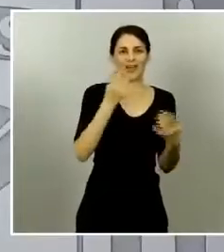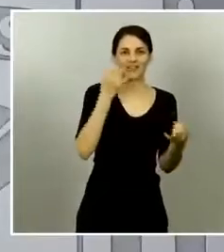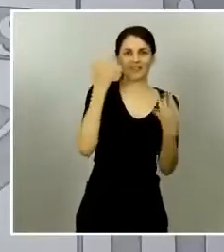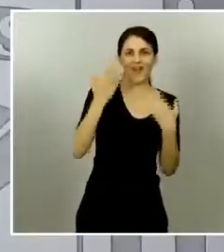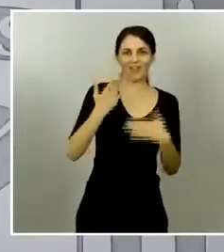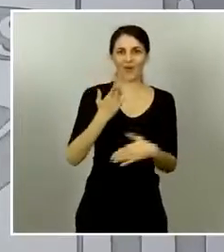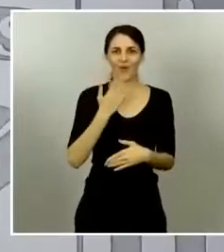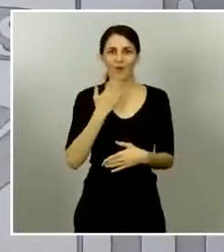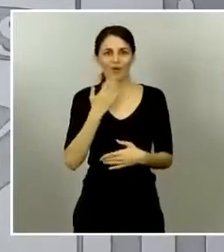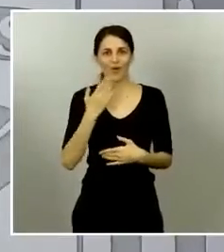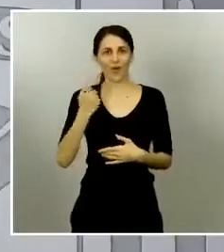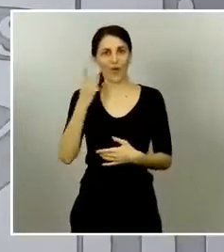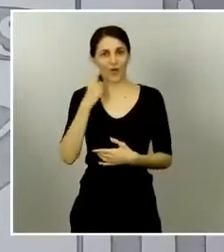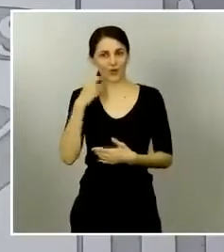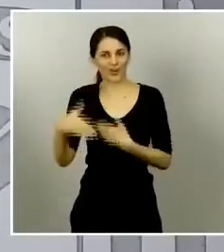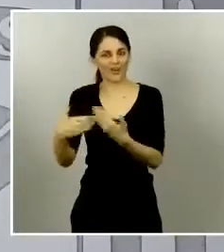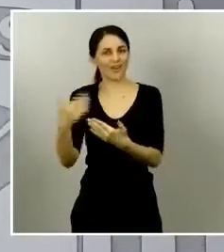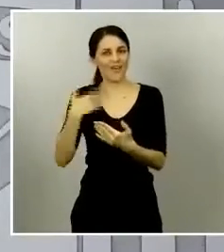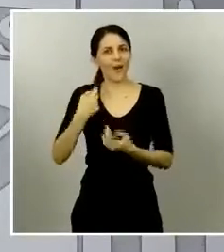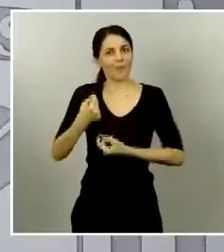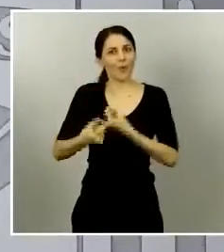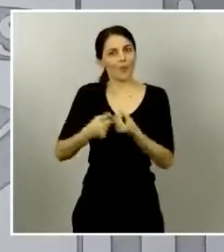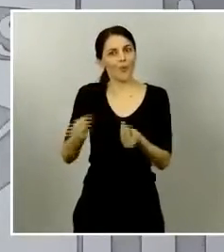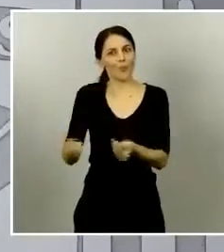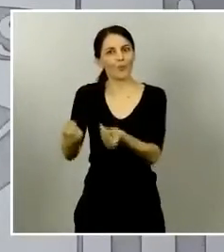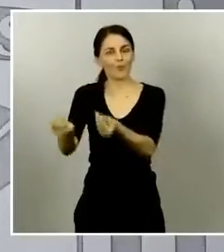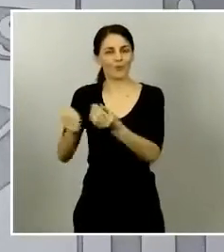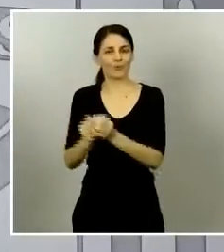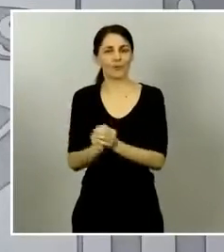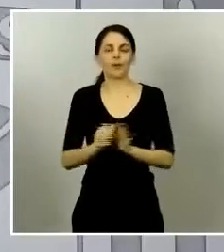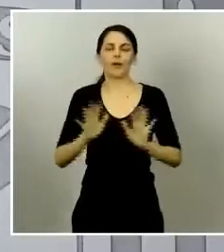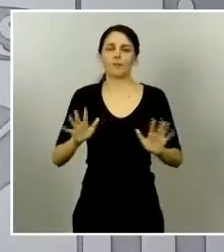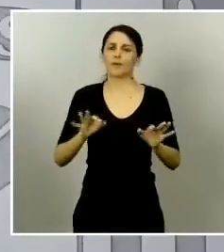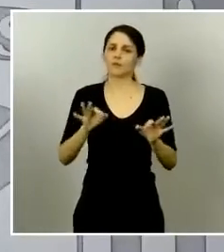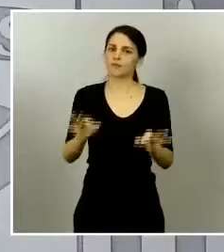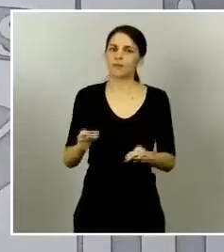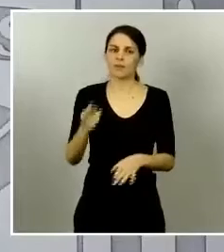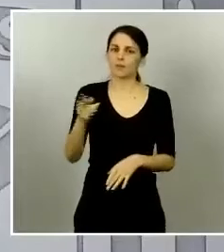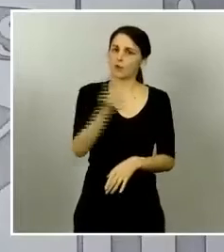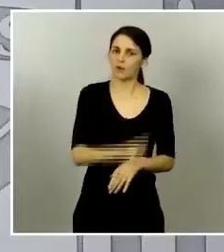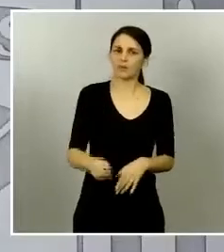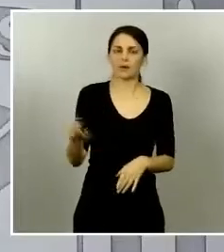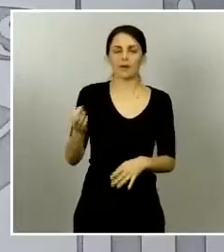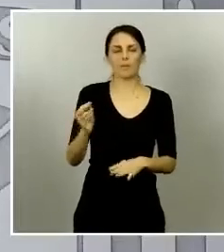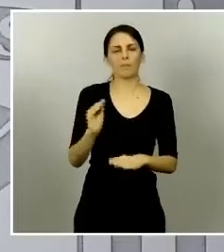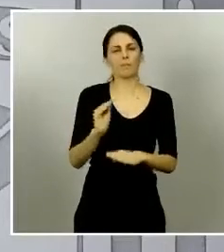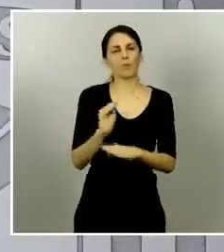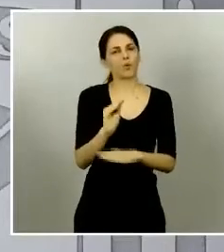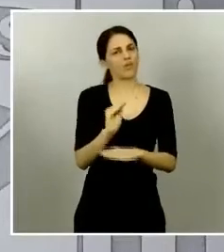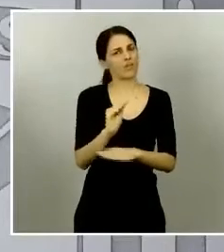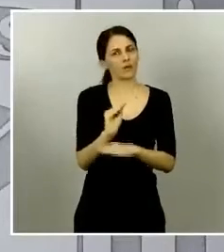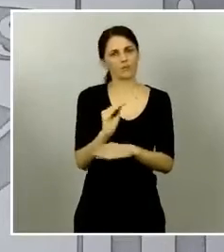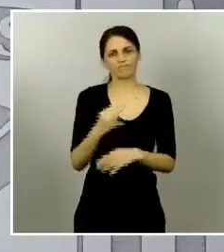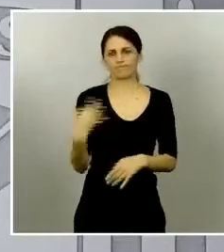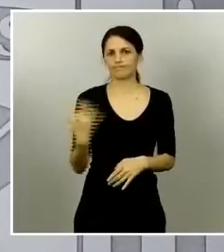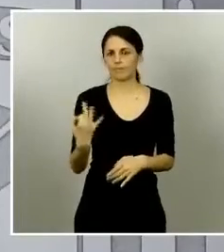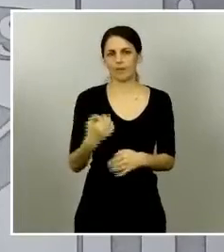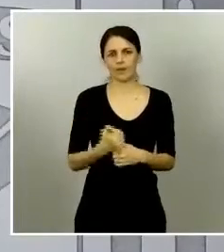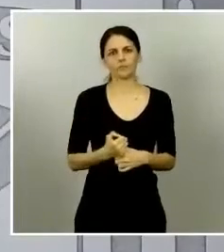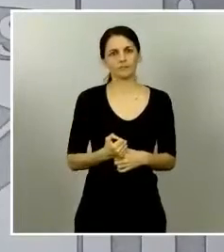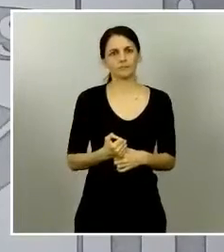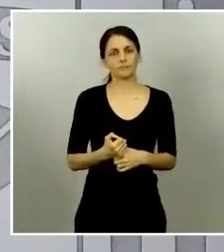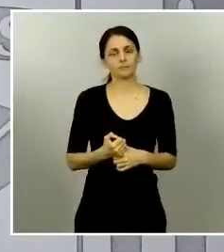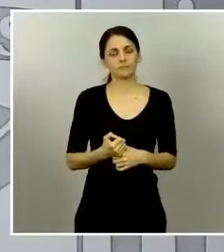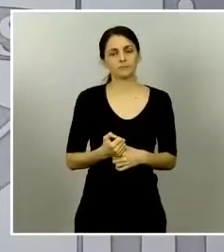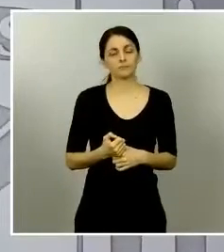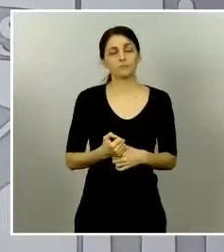los espacios de actividad, de ocio y de cotidianidad. Pero todo, y hay que repetirlo una y otra vez, con la prudencia y con la